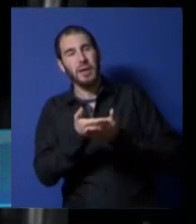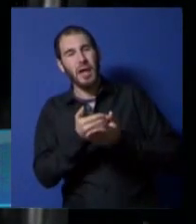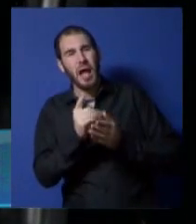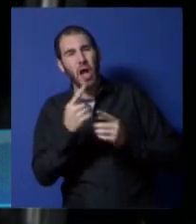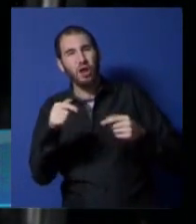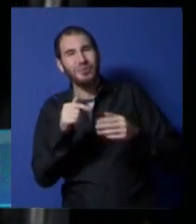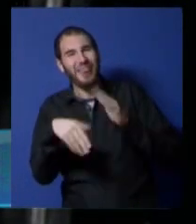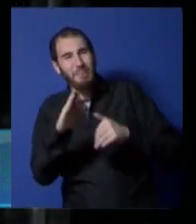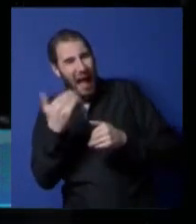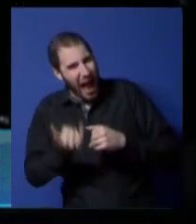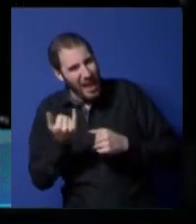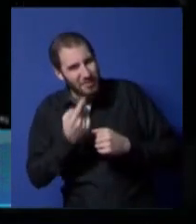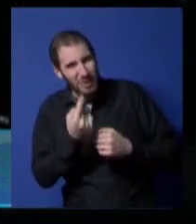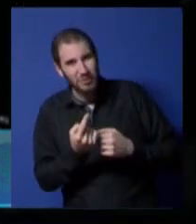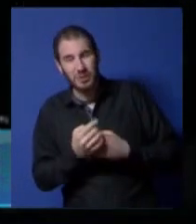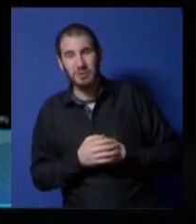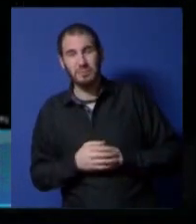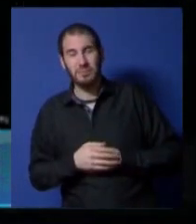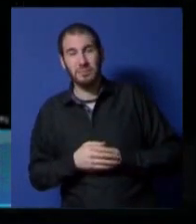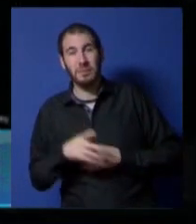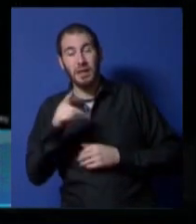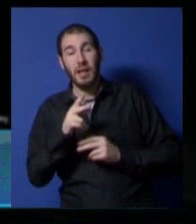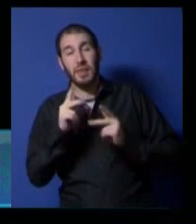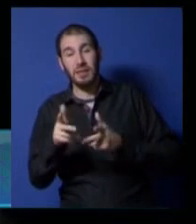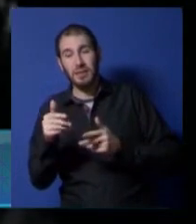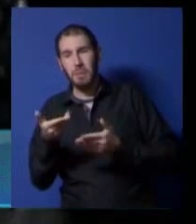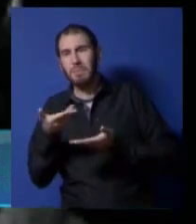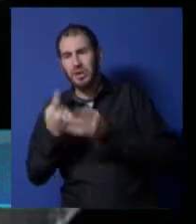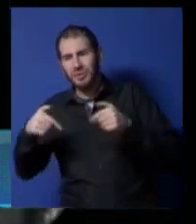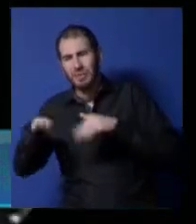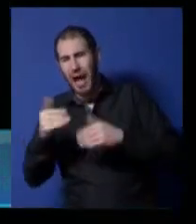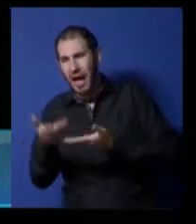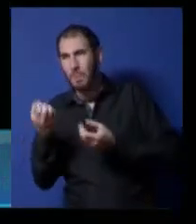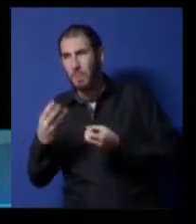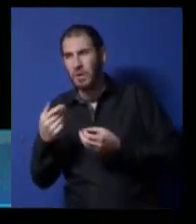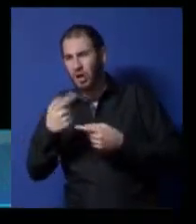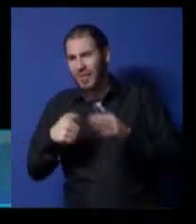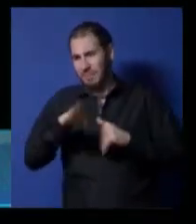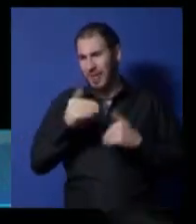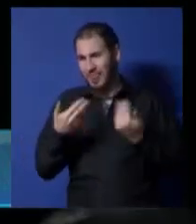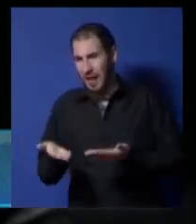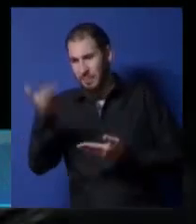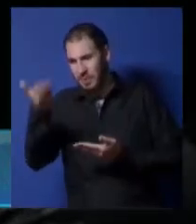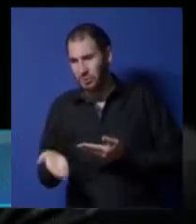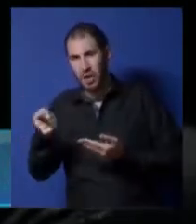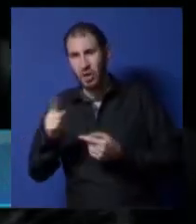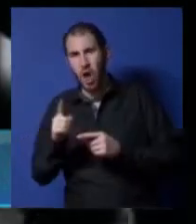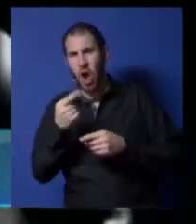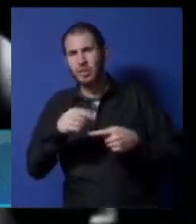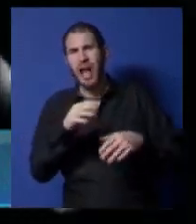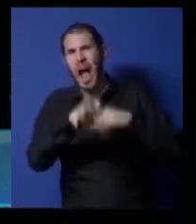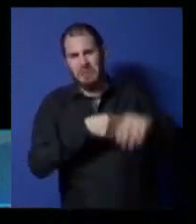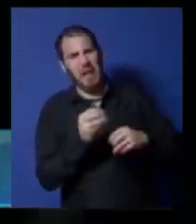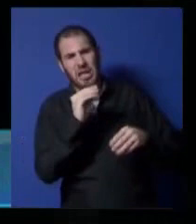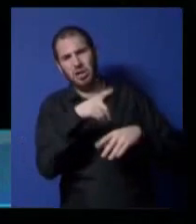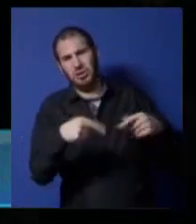hay algo que le sobre. Uh-huh. Y justamente él les dice que está mal pedir a lo que le sobre porque él no le daría lo que le sobra a una persona. Las horas son para los animales, dice